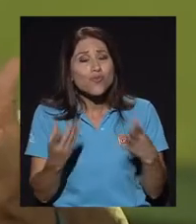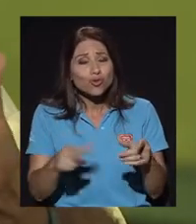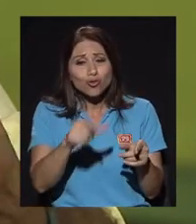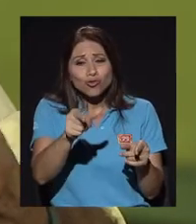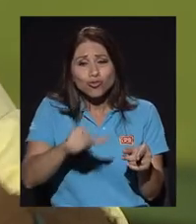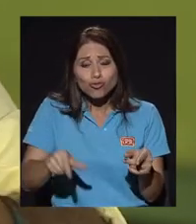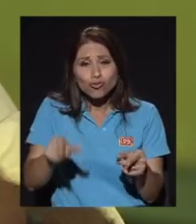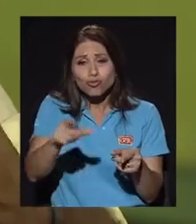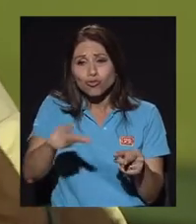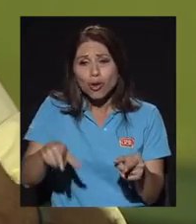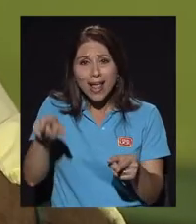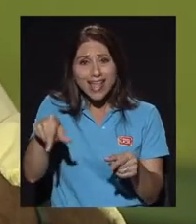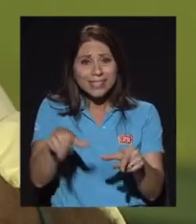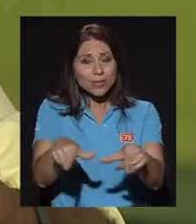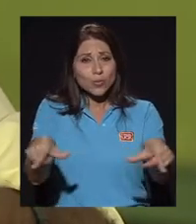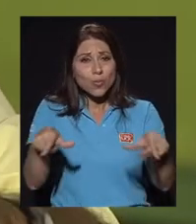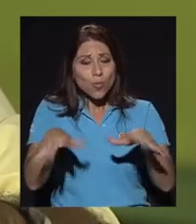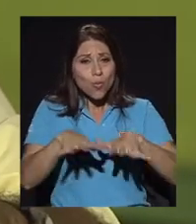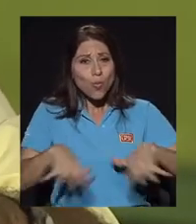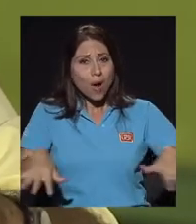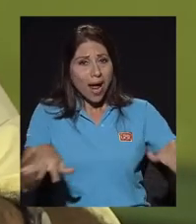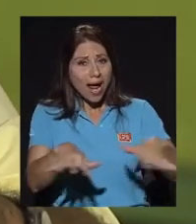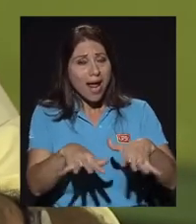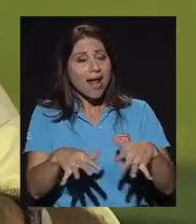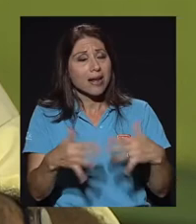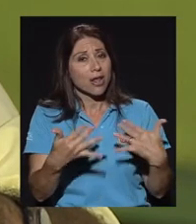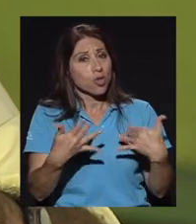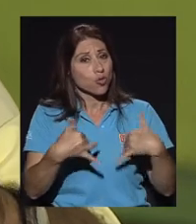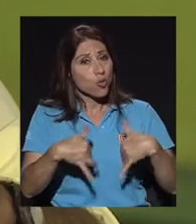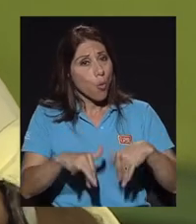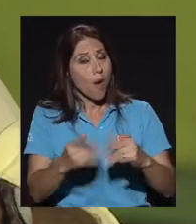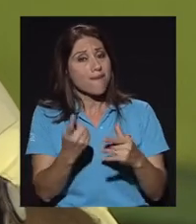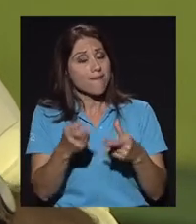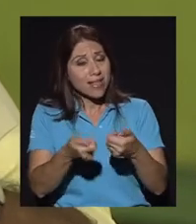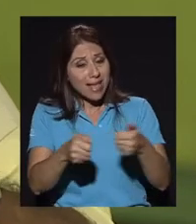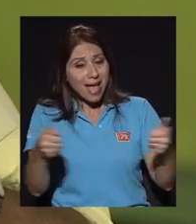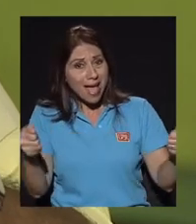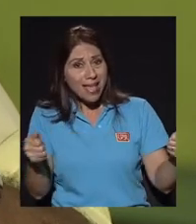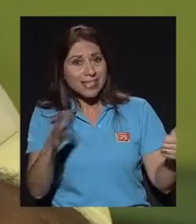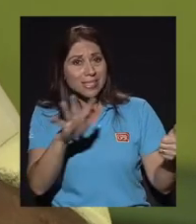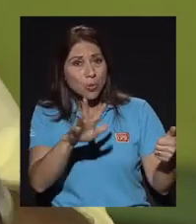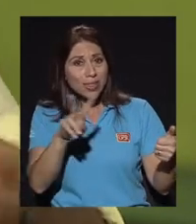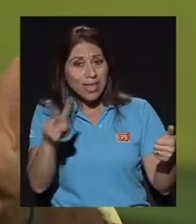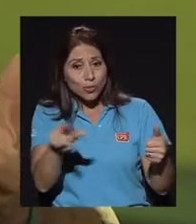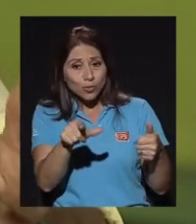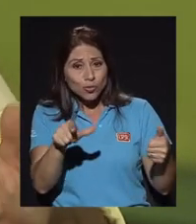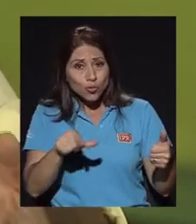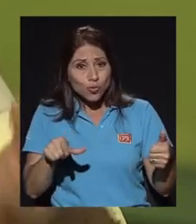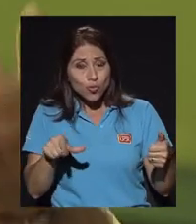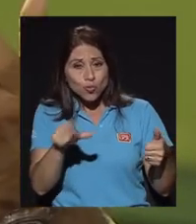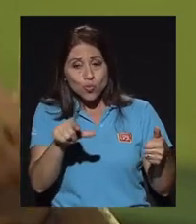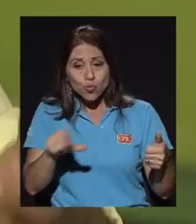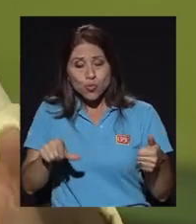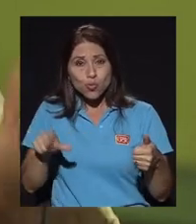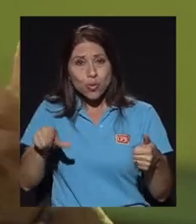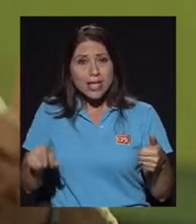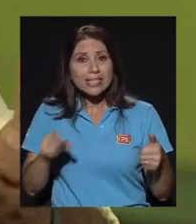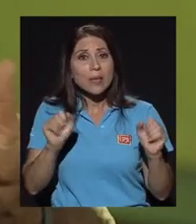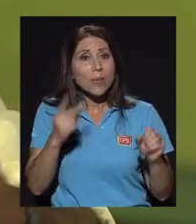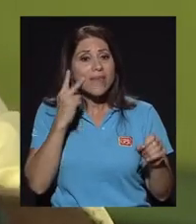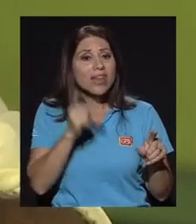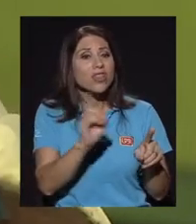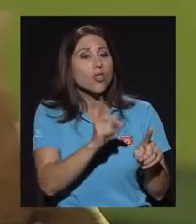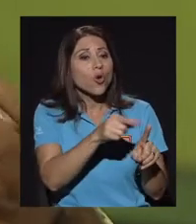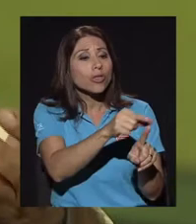hay un inventario que faltan más todavía de 52 nacientes, donde se puede ver dónde fluye el agua, dónde